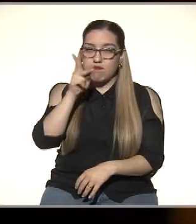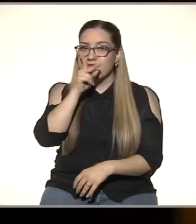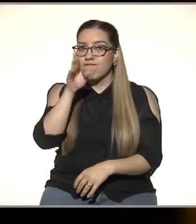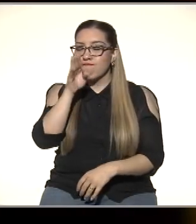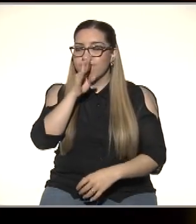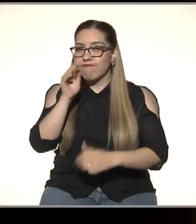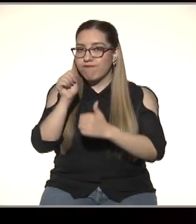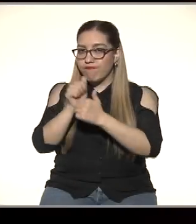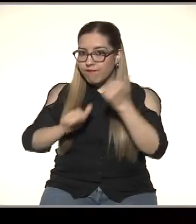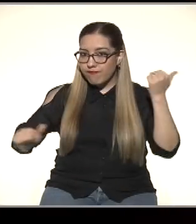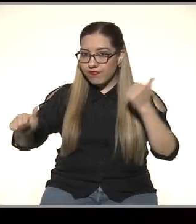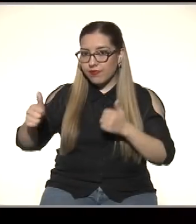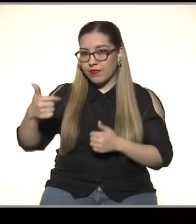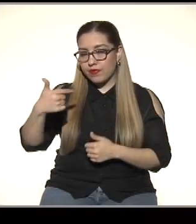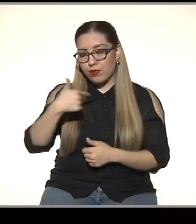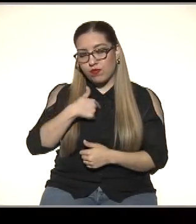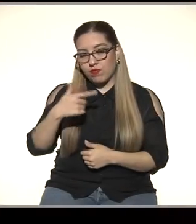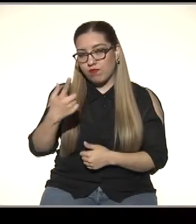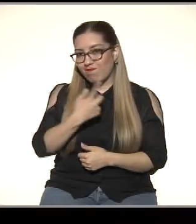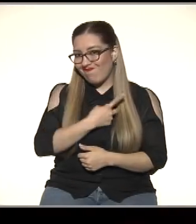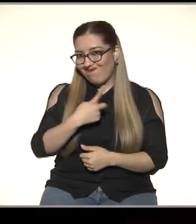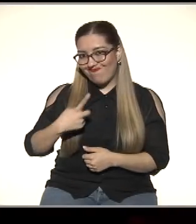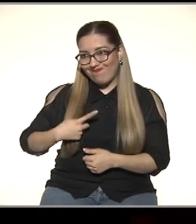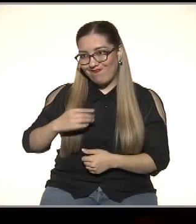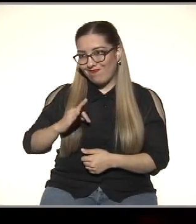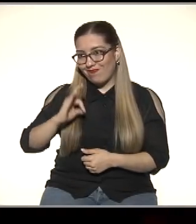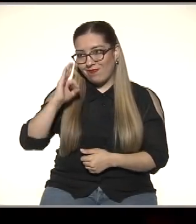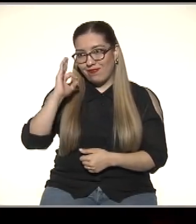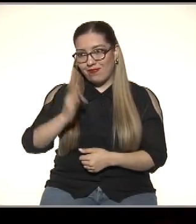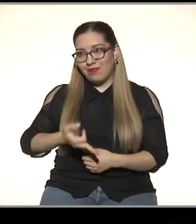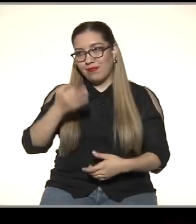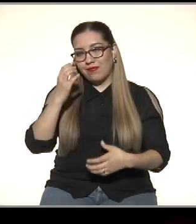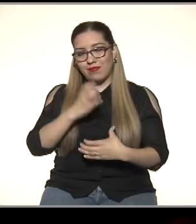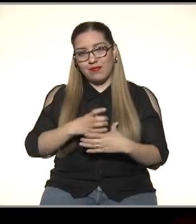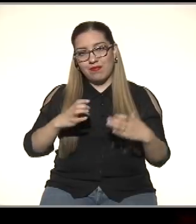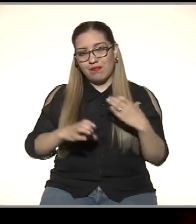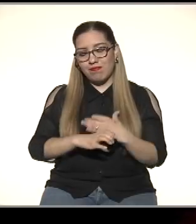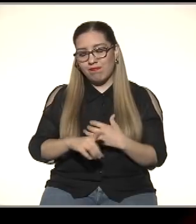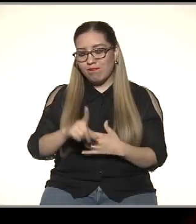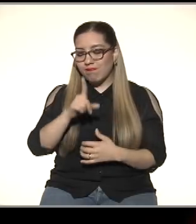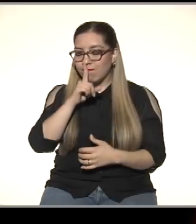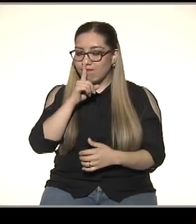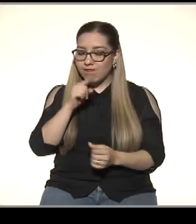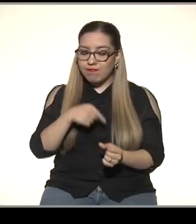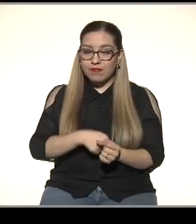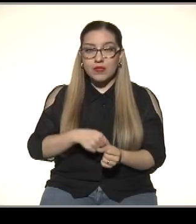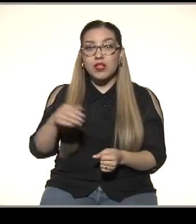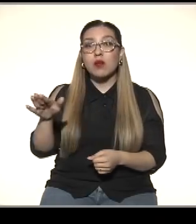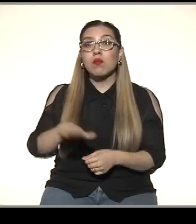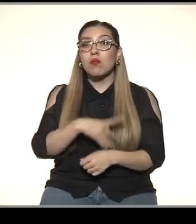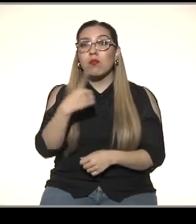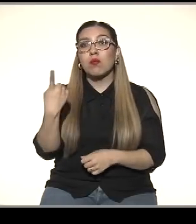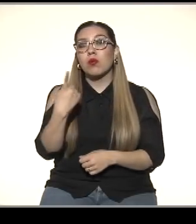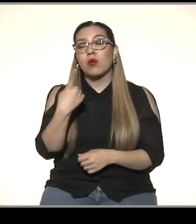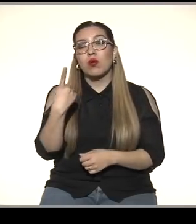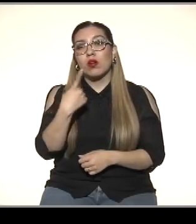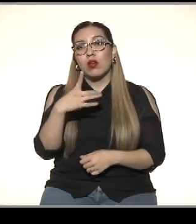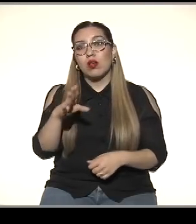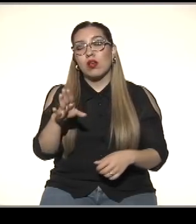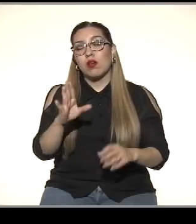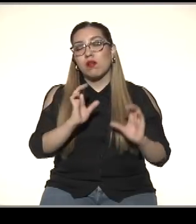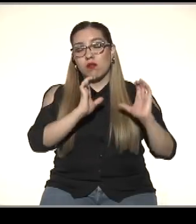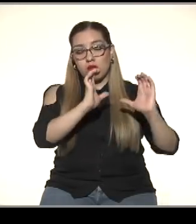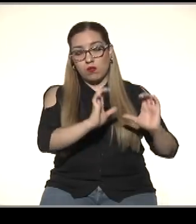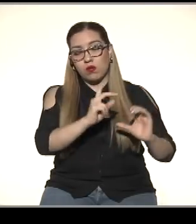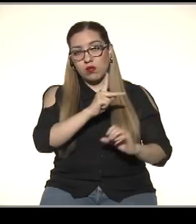Yo tuve que aceptar algunas cosas, como quien dice, tragármelas, por el propio bien de la niña. Entonces, la niña no sabe